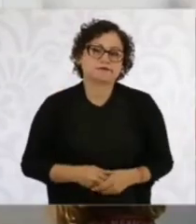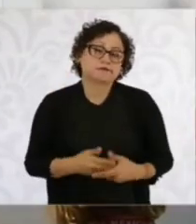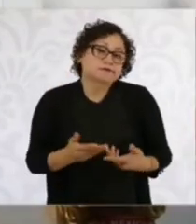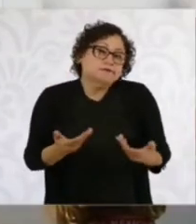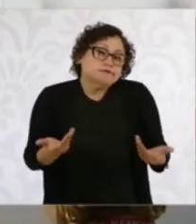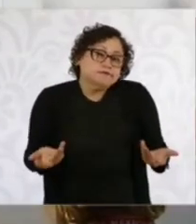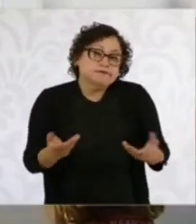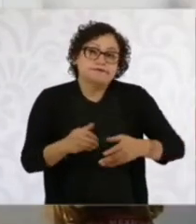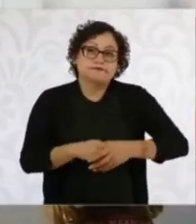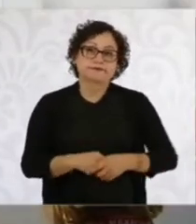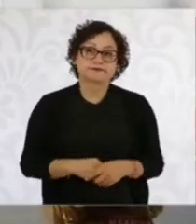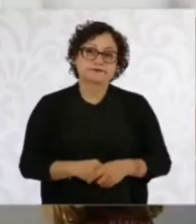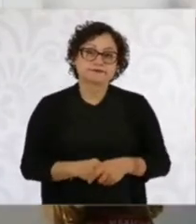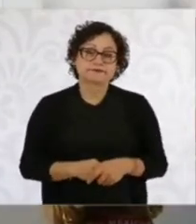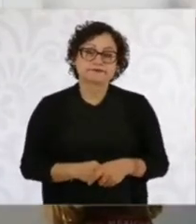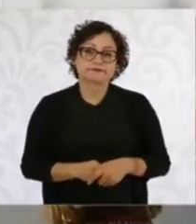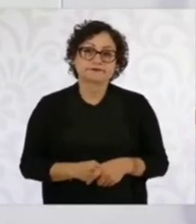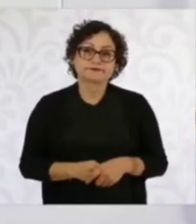Probablemente no